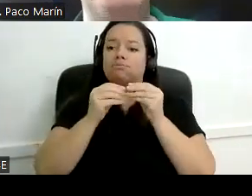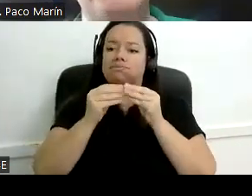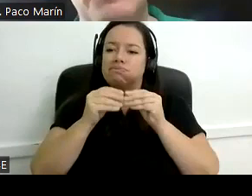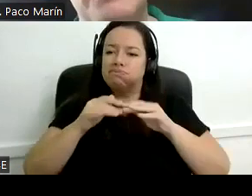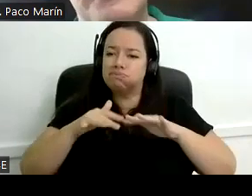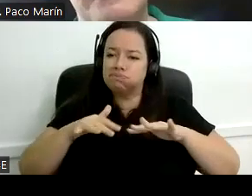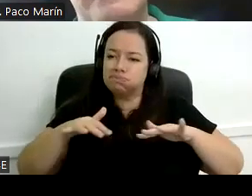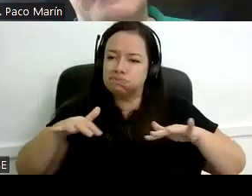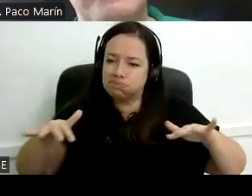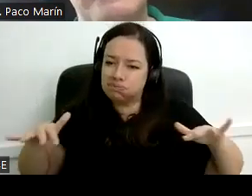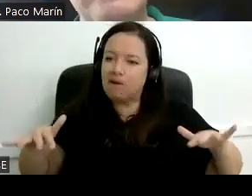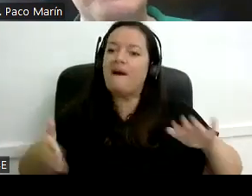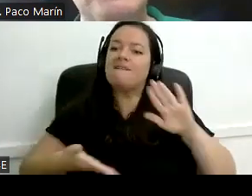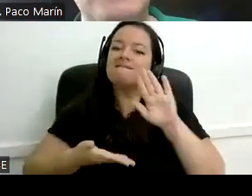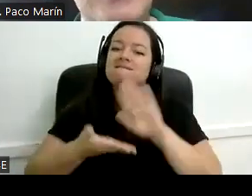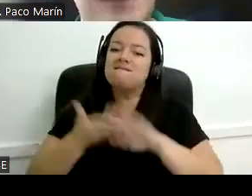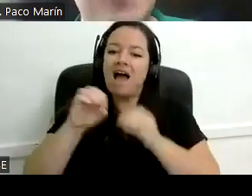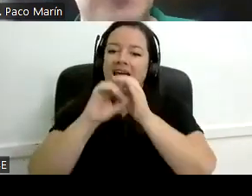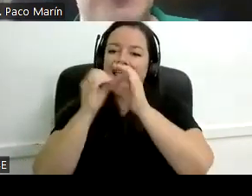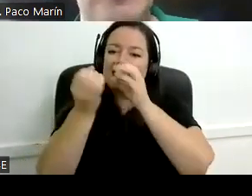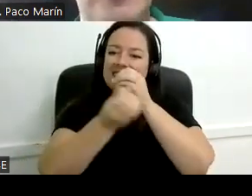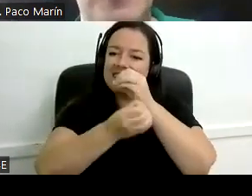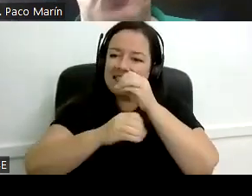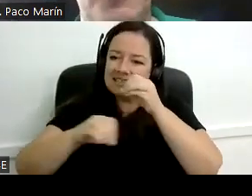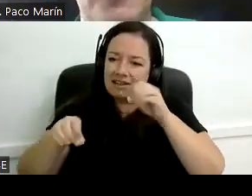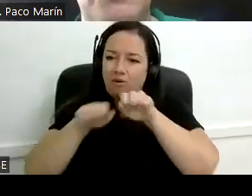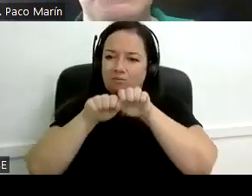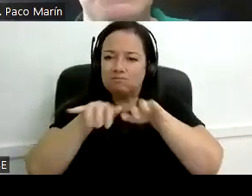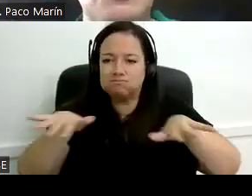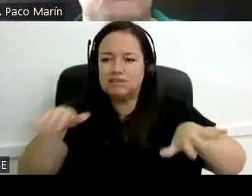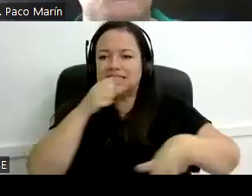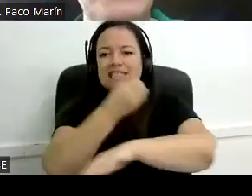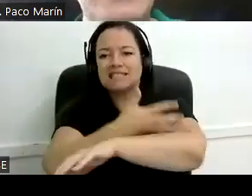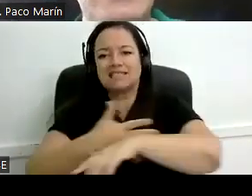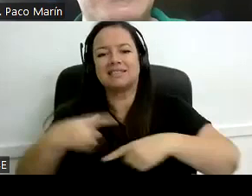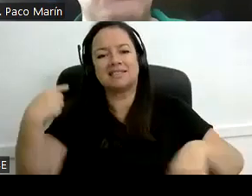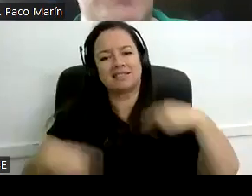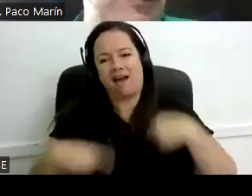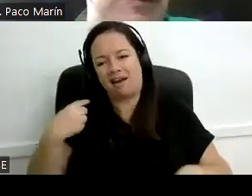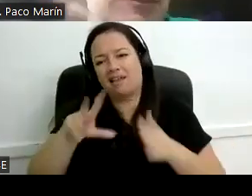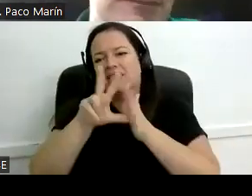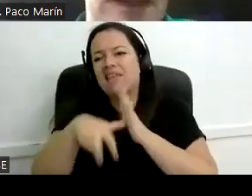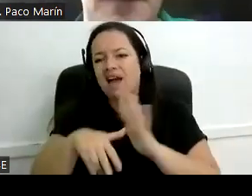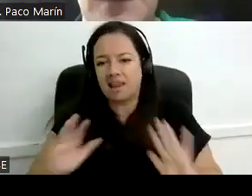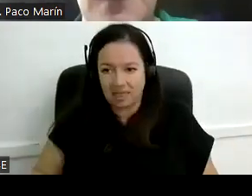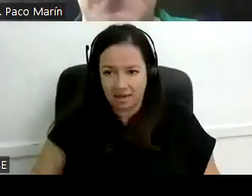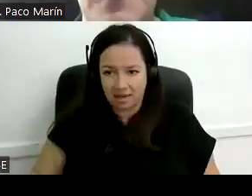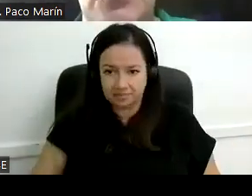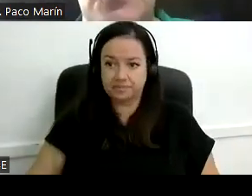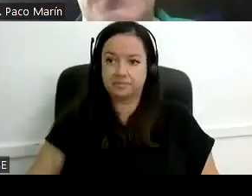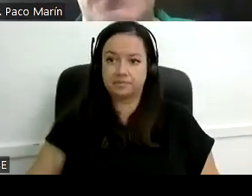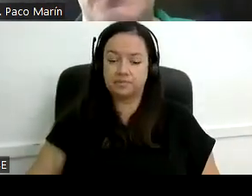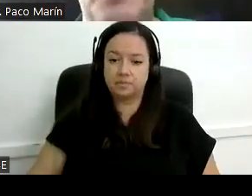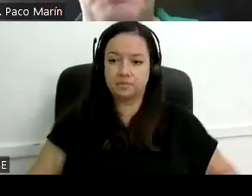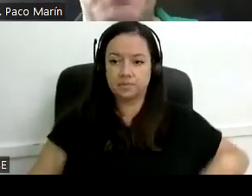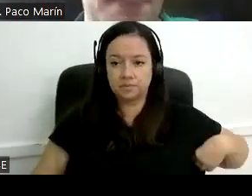por así decirlo, pasar al intestino y allí ser absorbido. Una opción que evidentemente